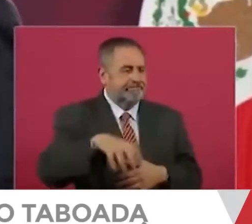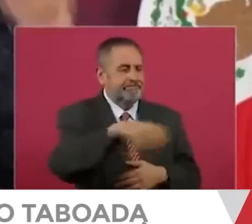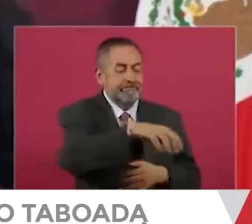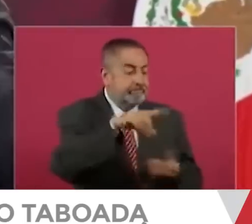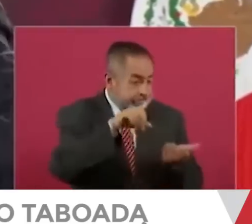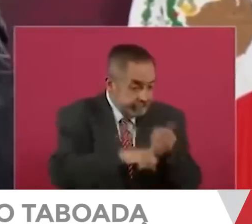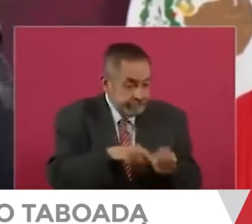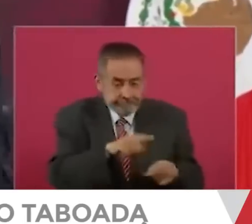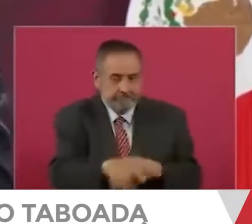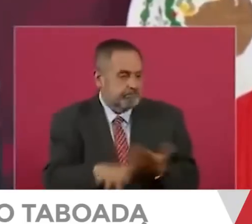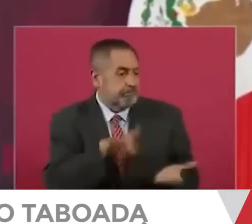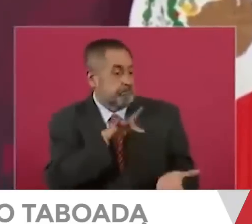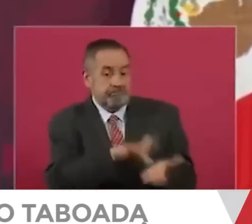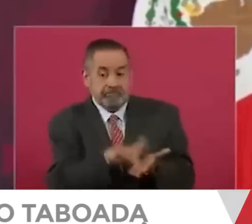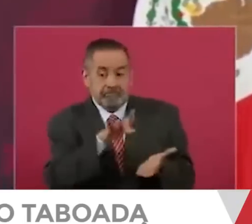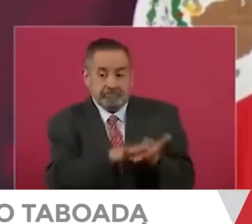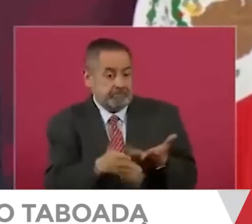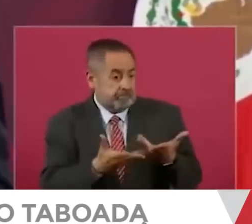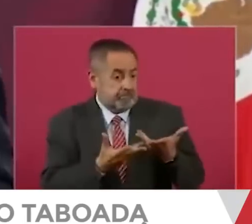en donde